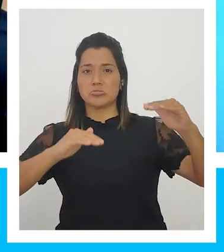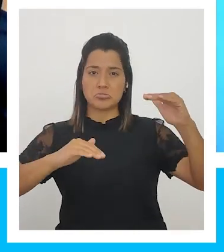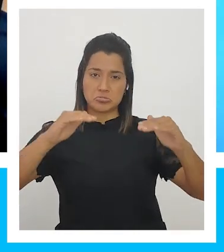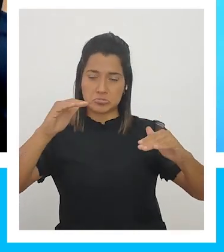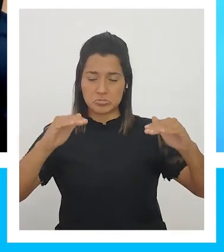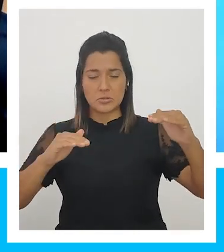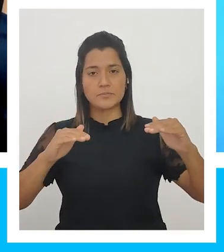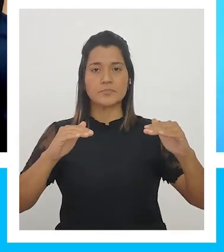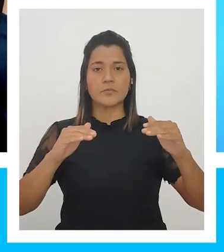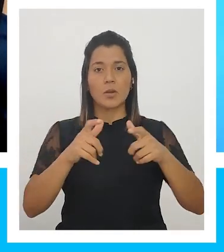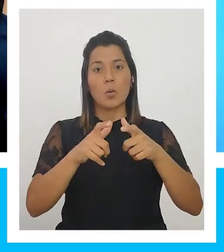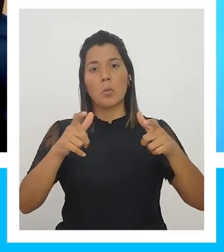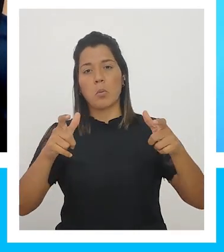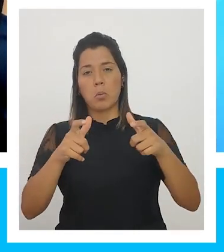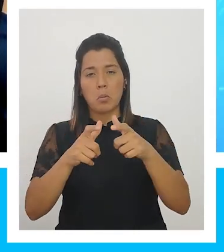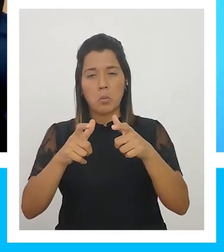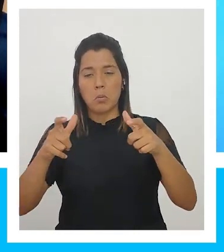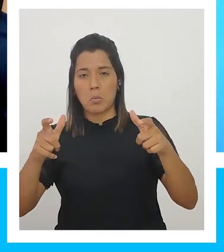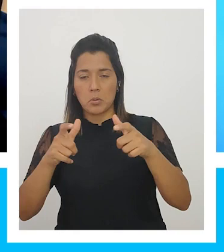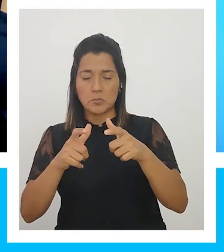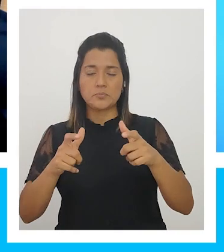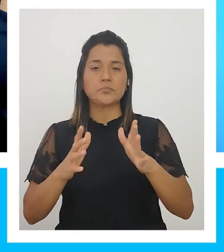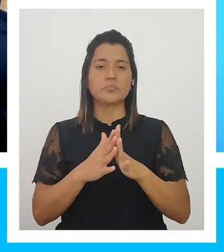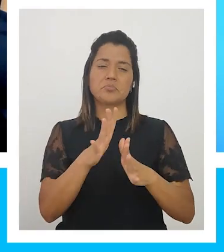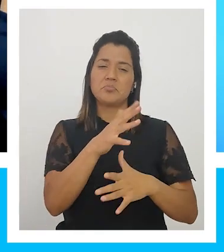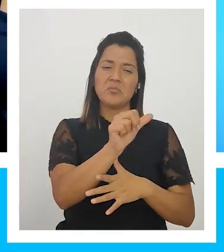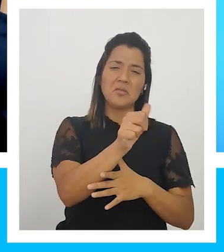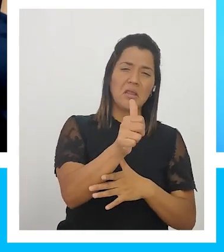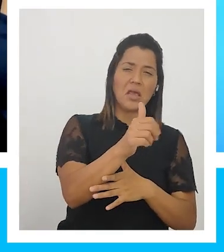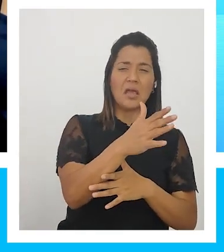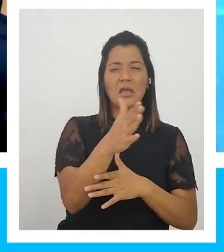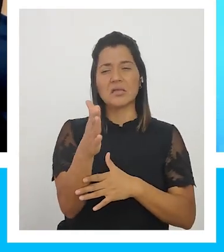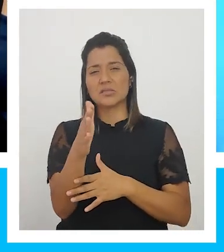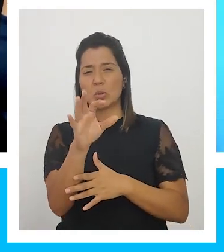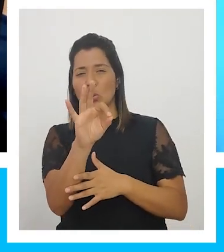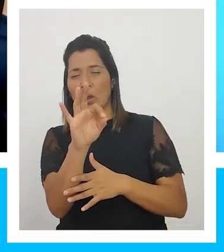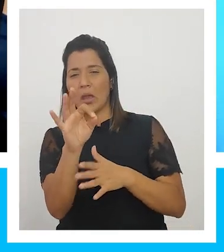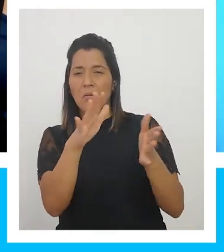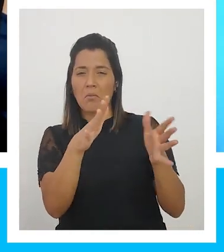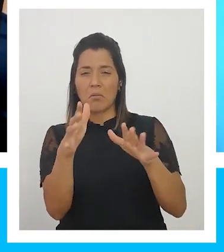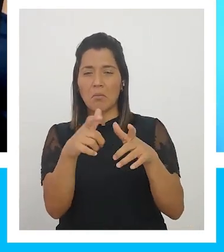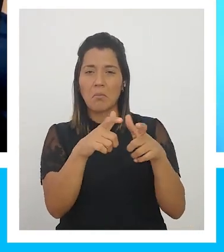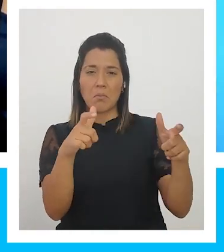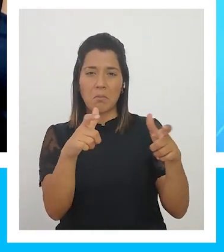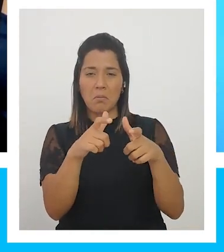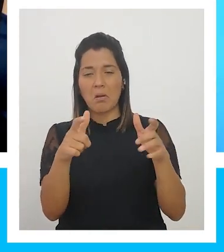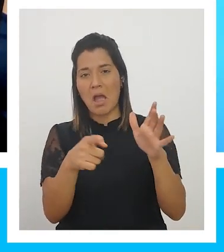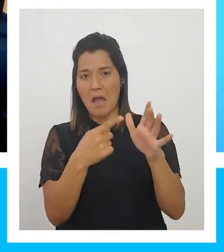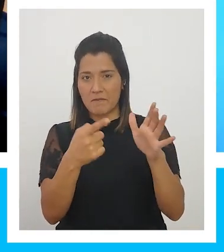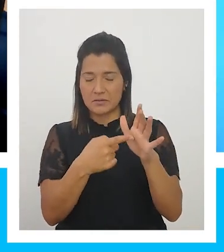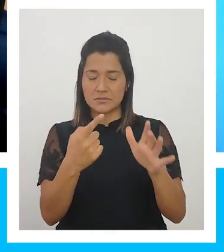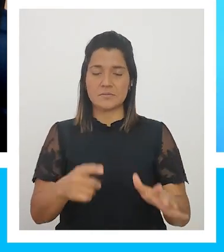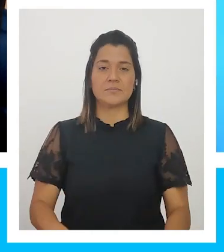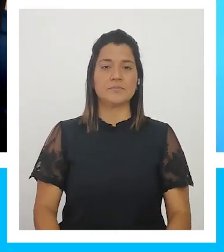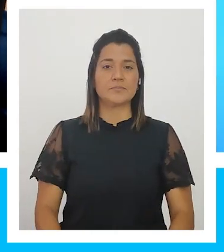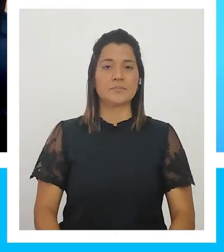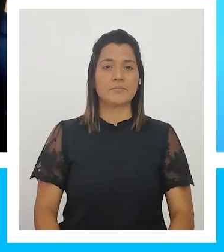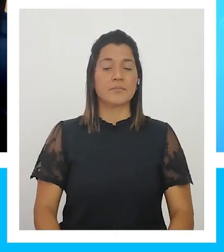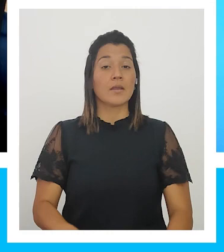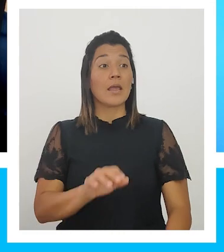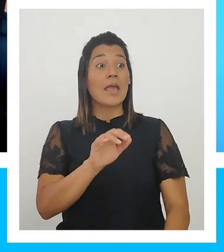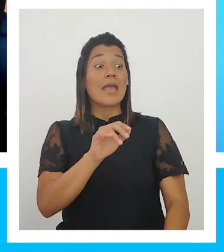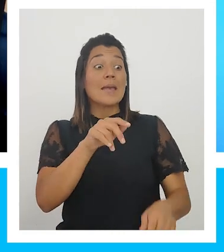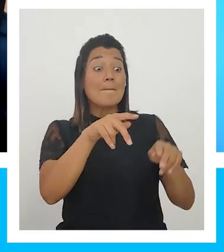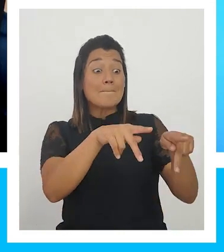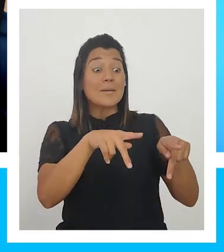cifra de 10 décimas más, décimas menos a veces. Ese es un desempleo